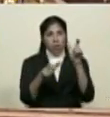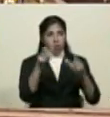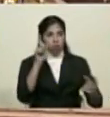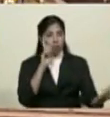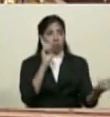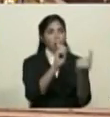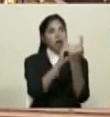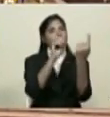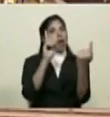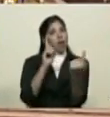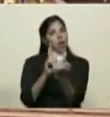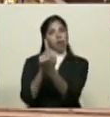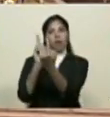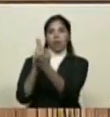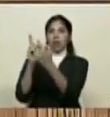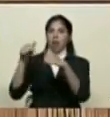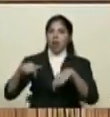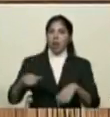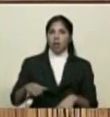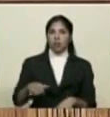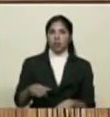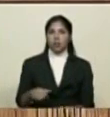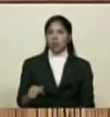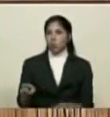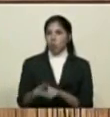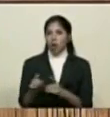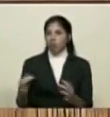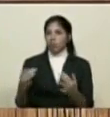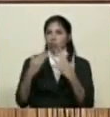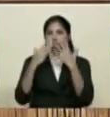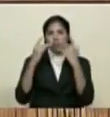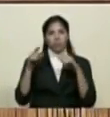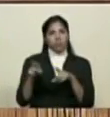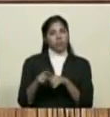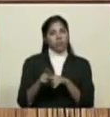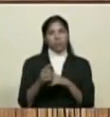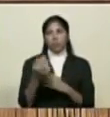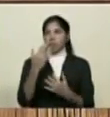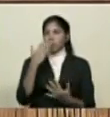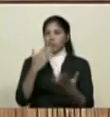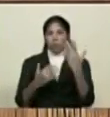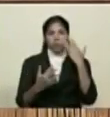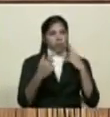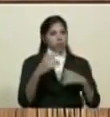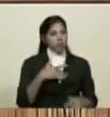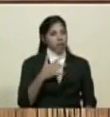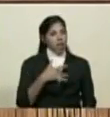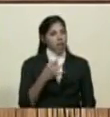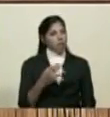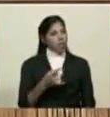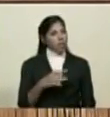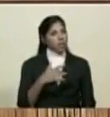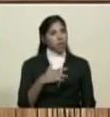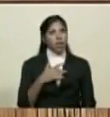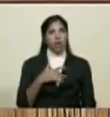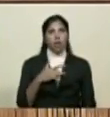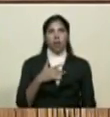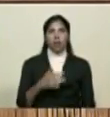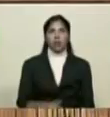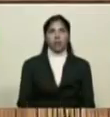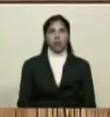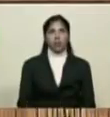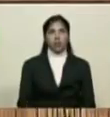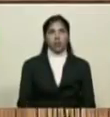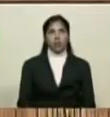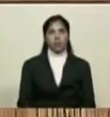luchas, y es lo que uno transpira aquí. Ojalá uno pudiera compartir más con ustedes y de verdad estoy a su